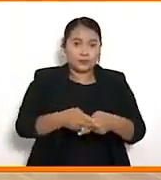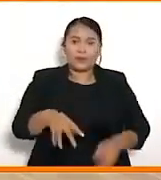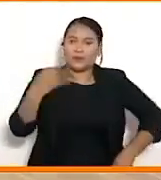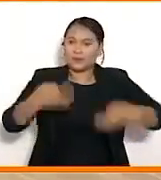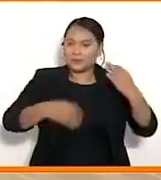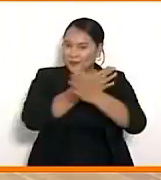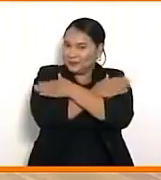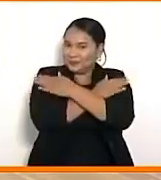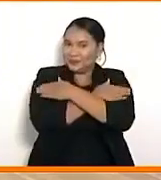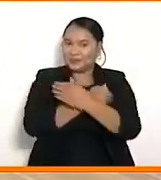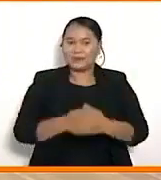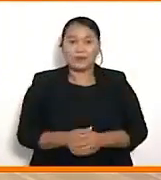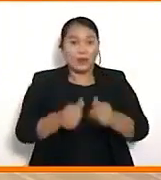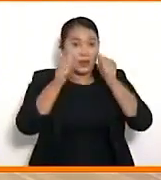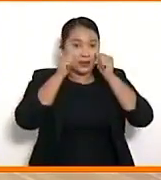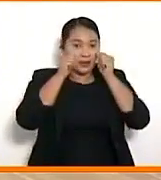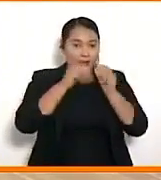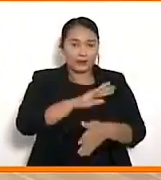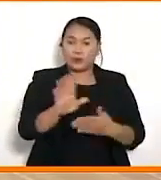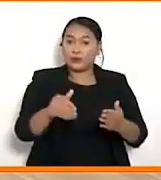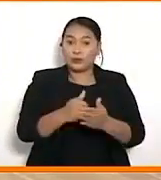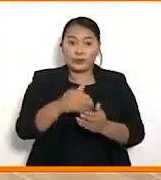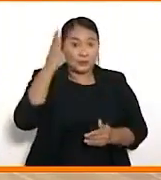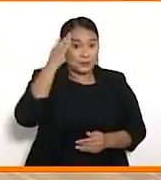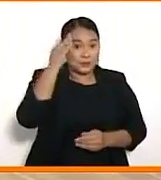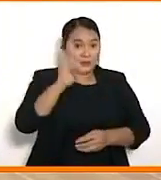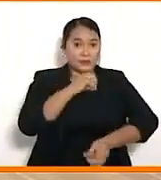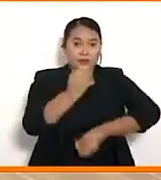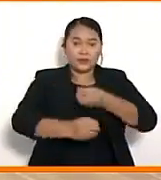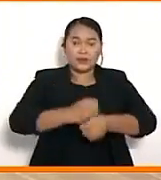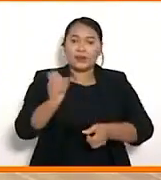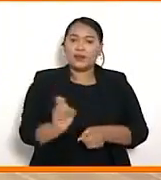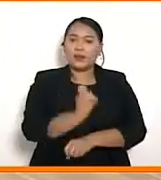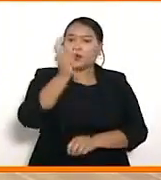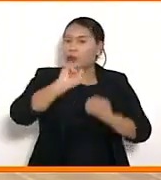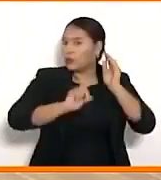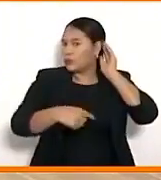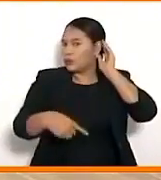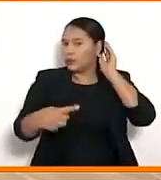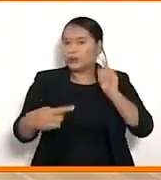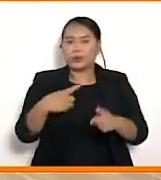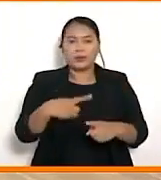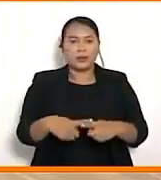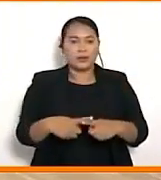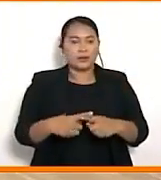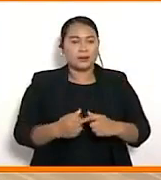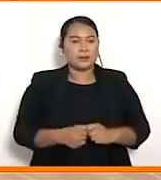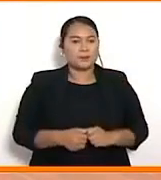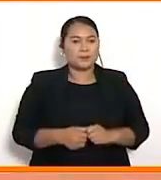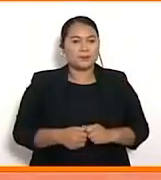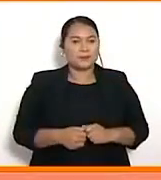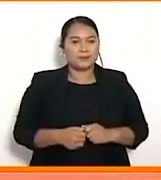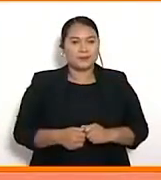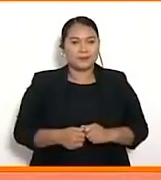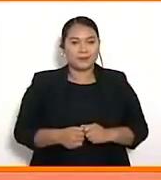felicidades. Atentos y acompáñame a conocer la esfera ganadora para Multi X. Mucha suerte, y esta es